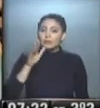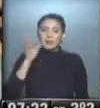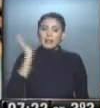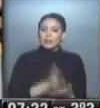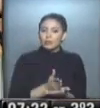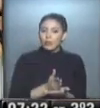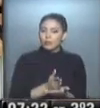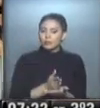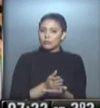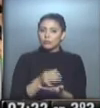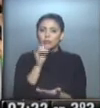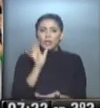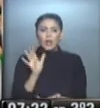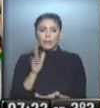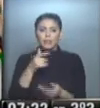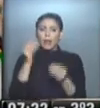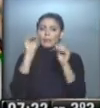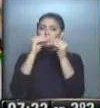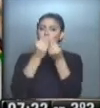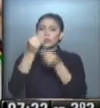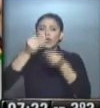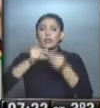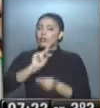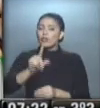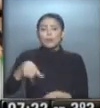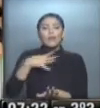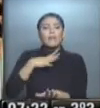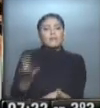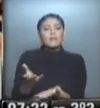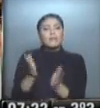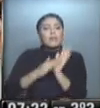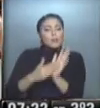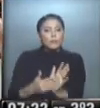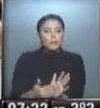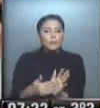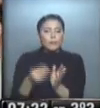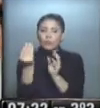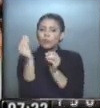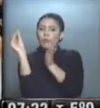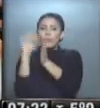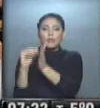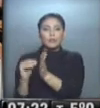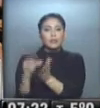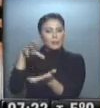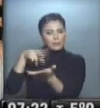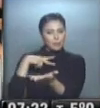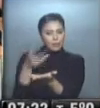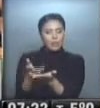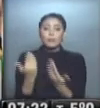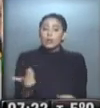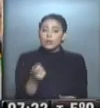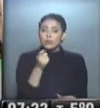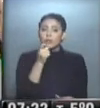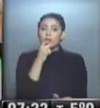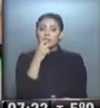sanción no derivaba de la medición derivaba de la falta de sustento de esa medición entonces creo que la transparencia es